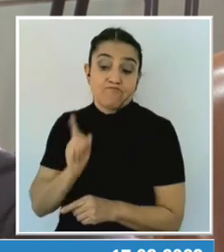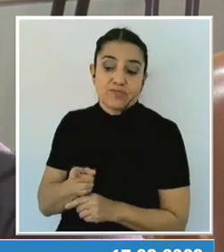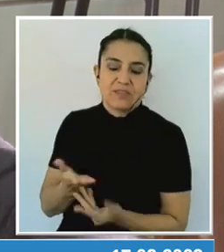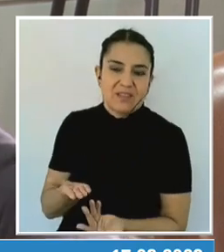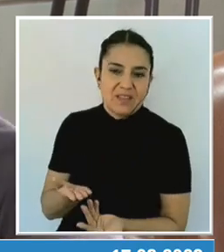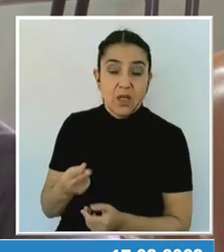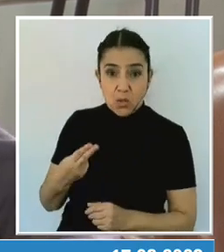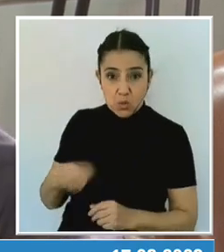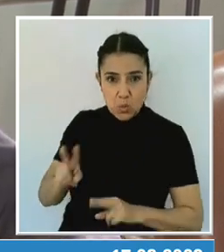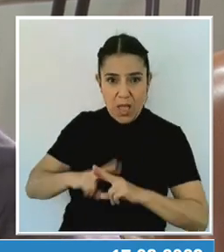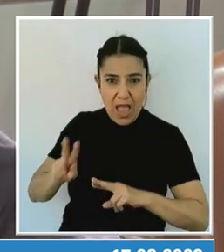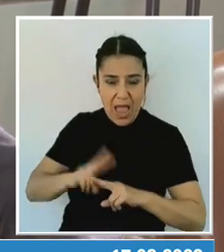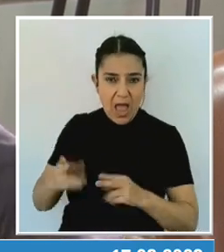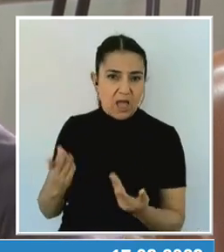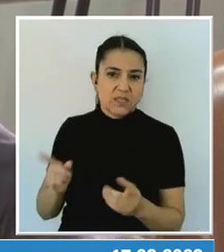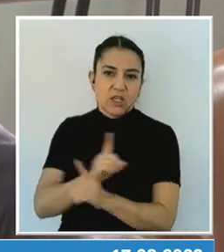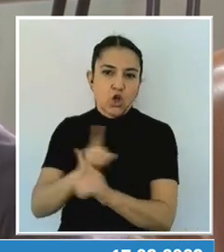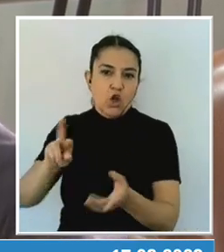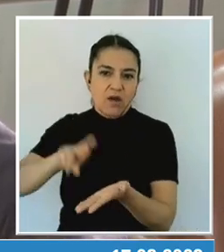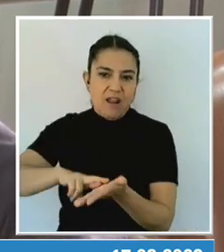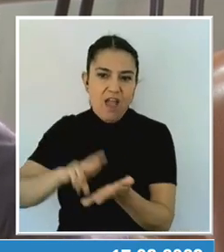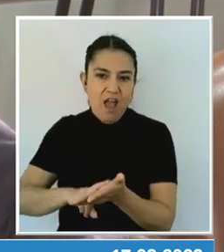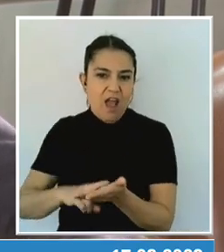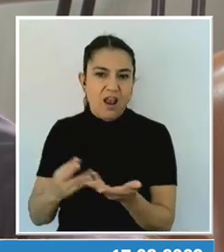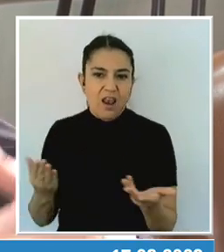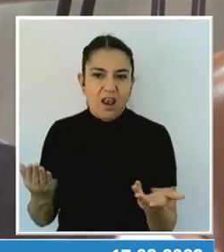es, en términos reales,